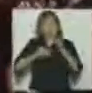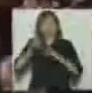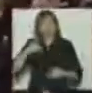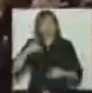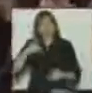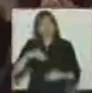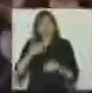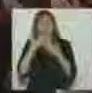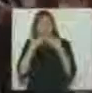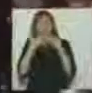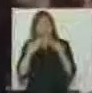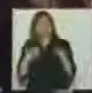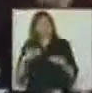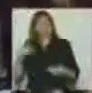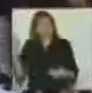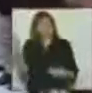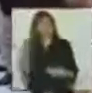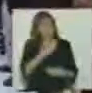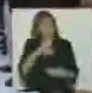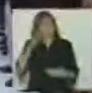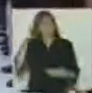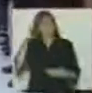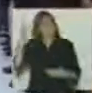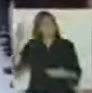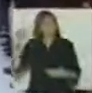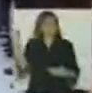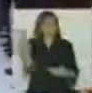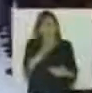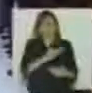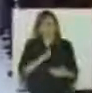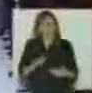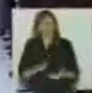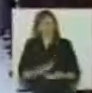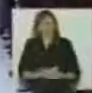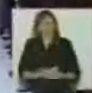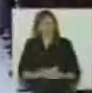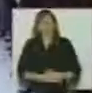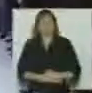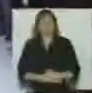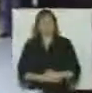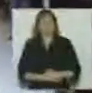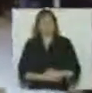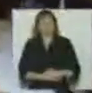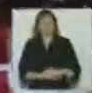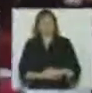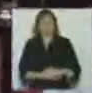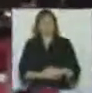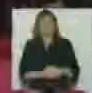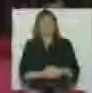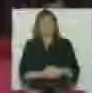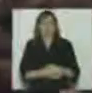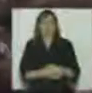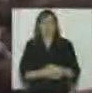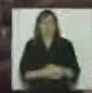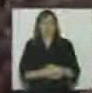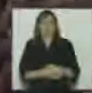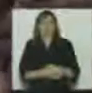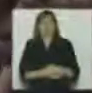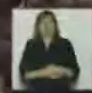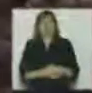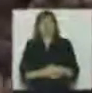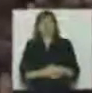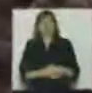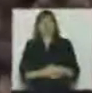muchas gracias y muy buenas tardes a todos y a todas conforme al establecido por el artículo 75 de la ley 26